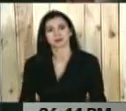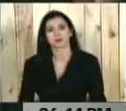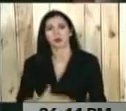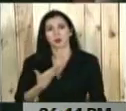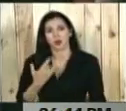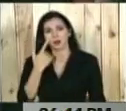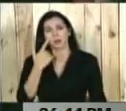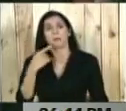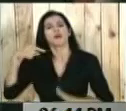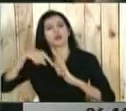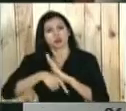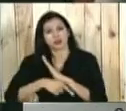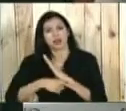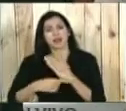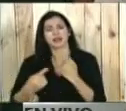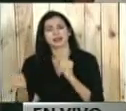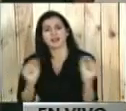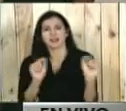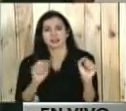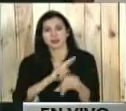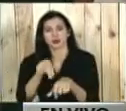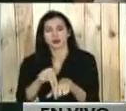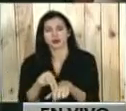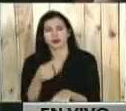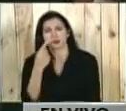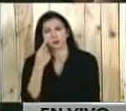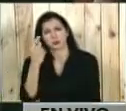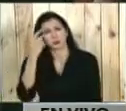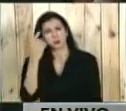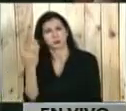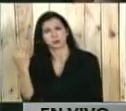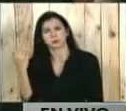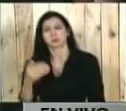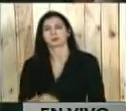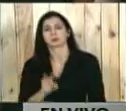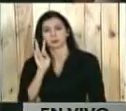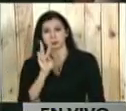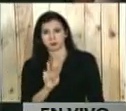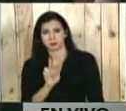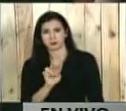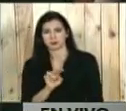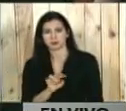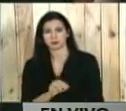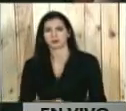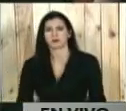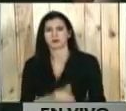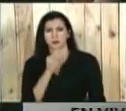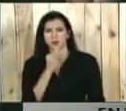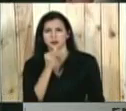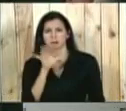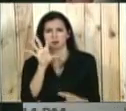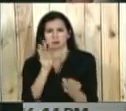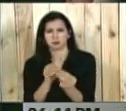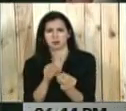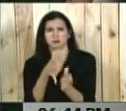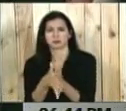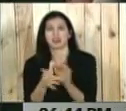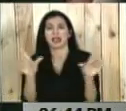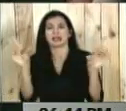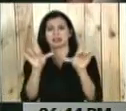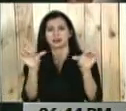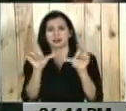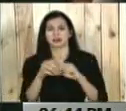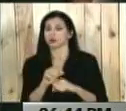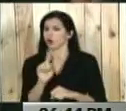el debate nacional. Yo vine estos días en una reseña de una televisora que